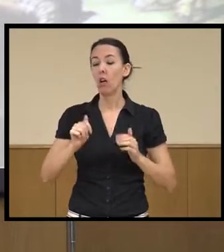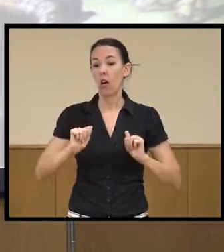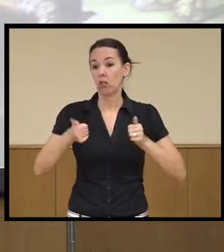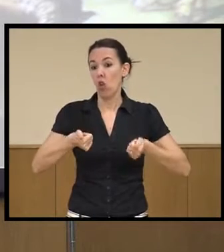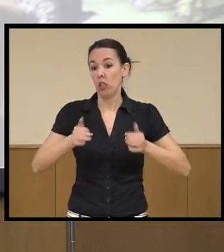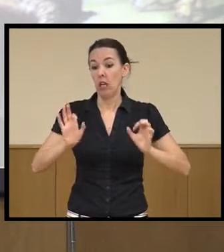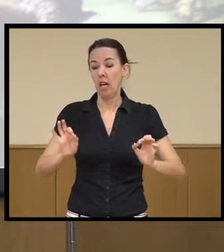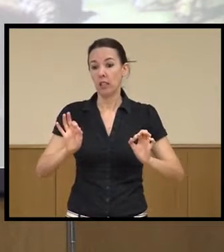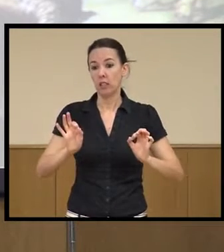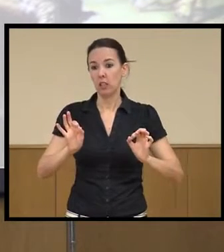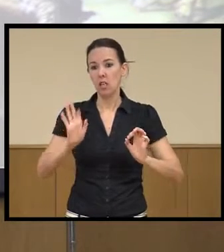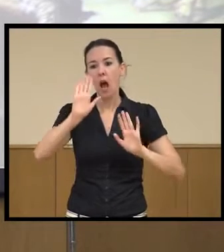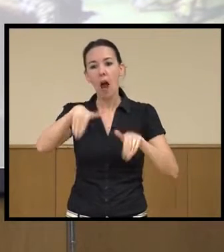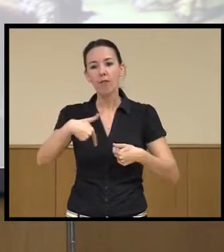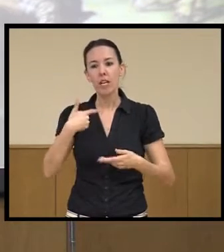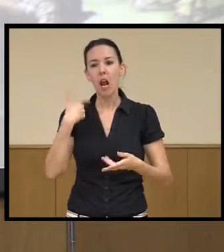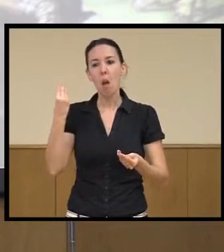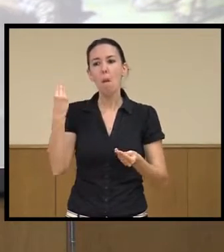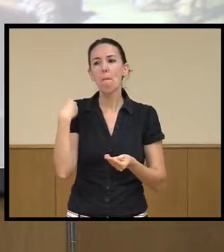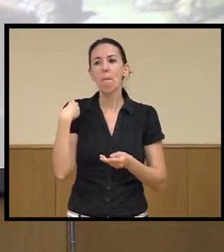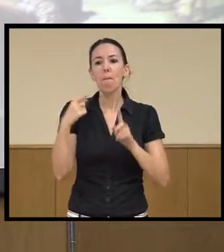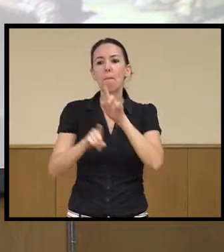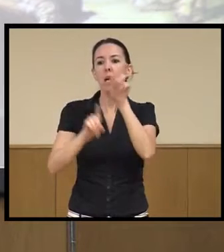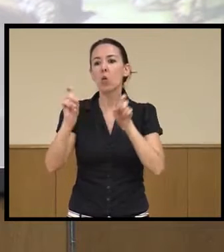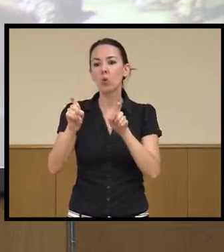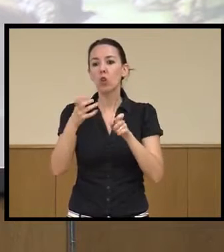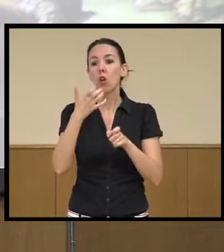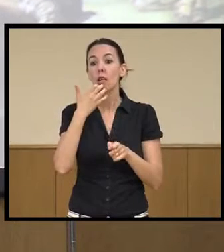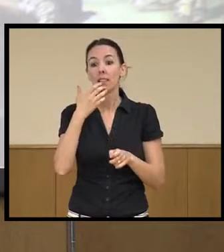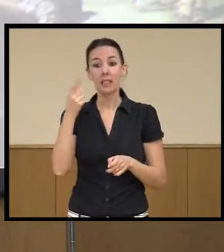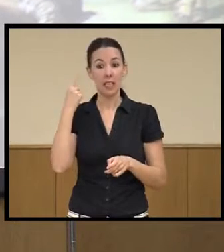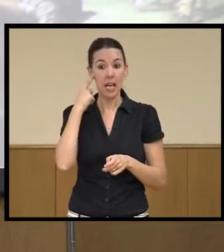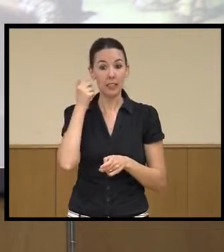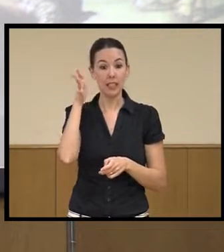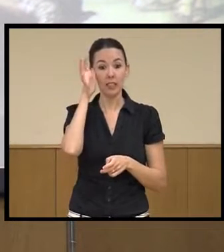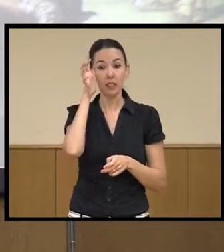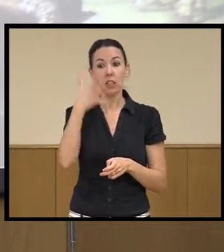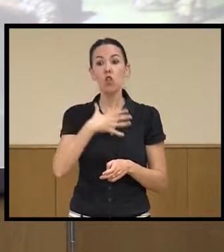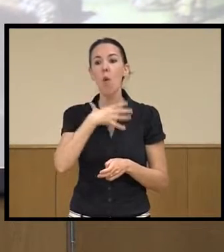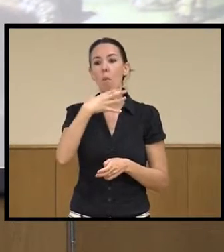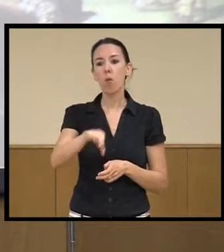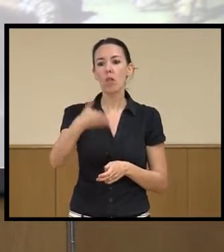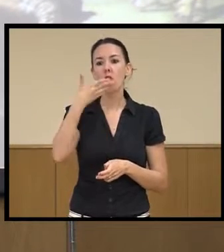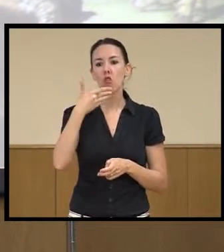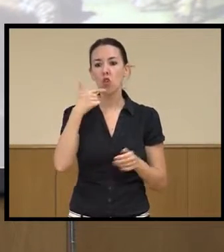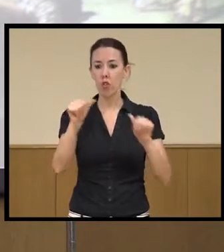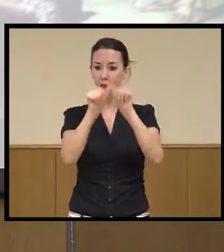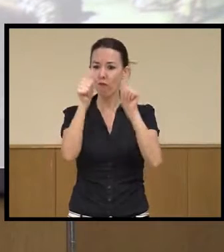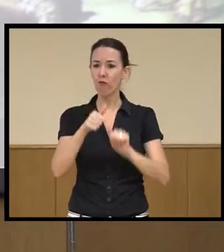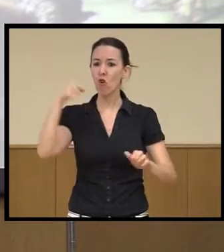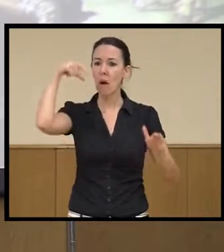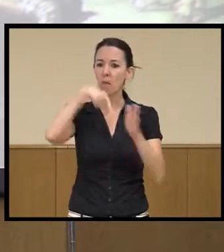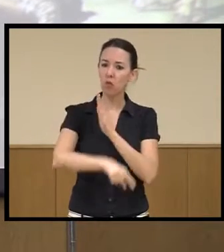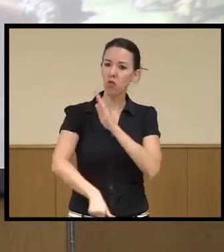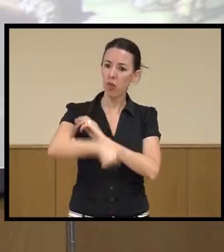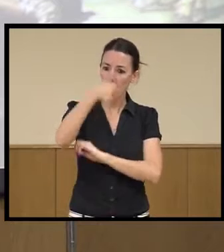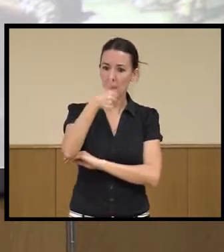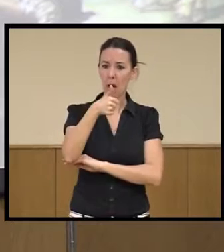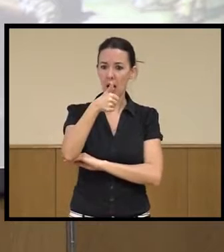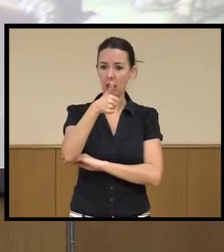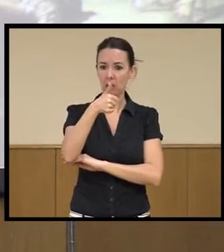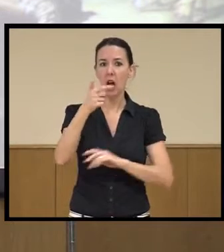línea, nos lleva a preguntarnos si de alguna manera este sentido nos permitiría conocer de una forma más profunda